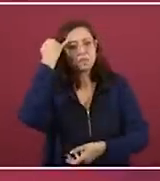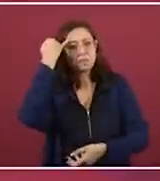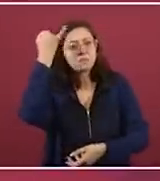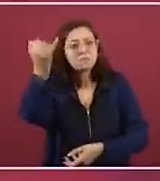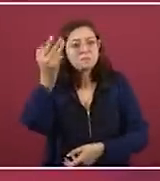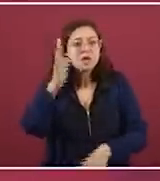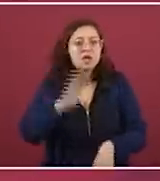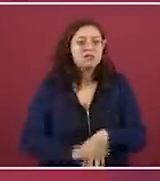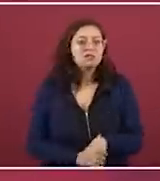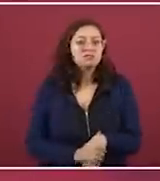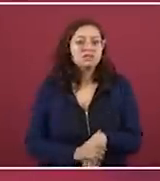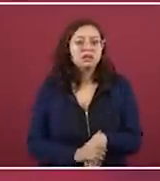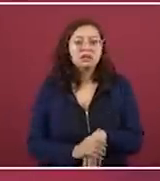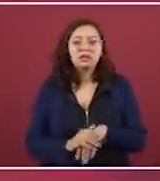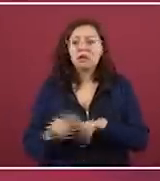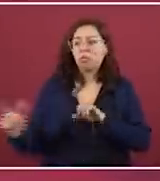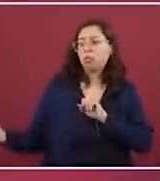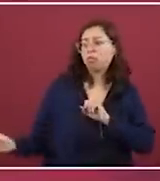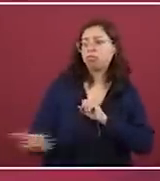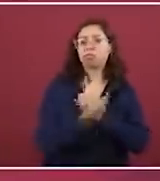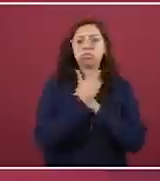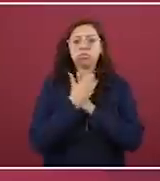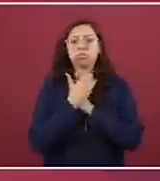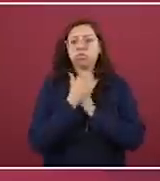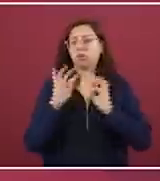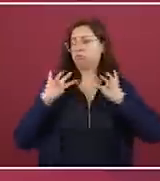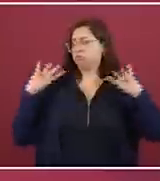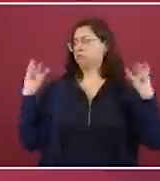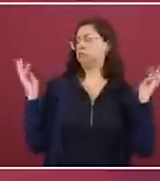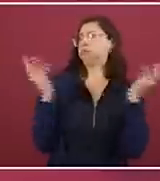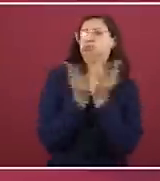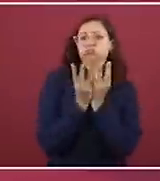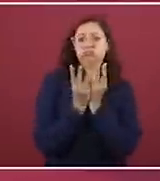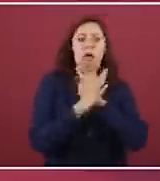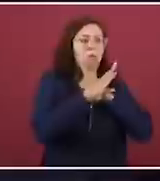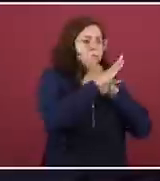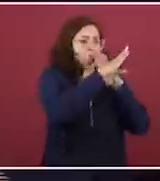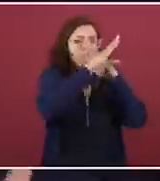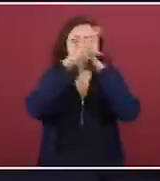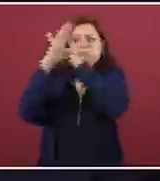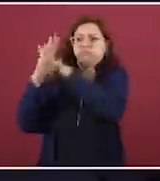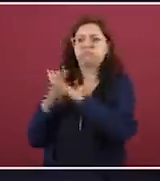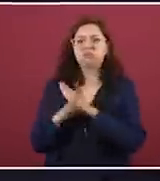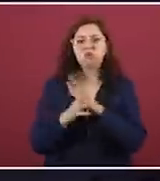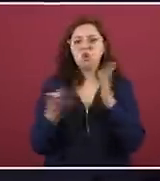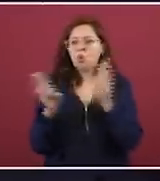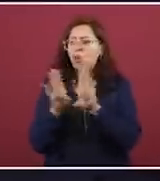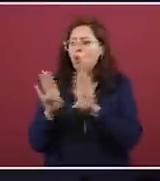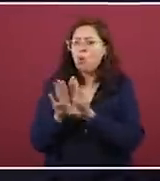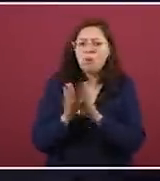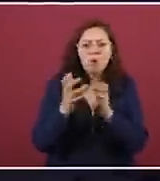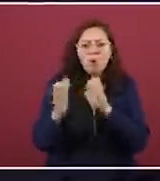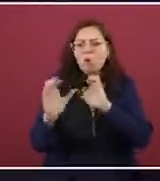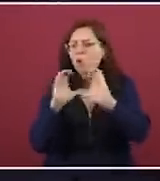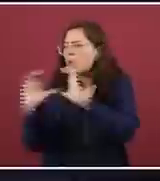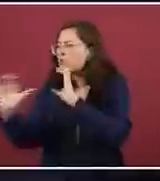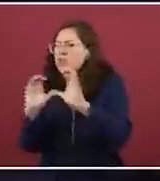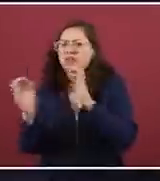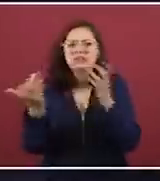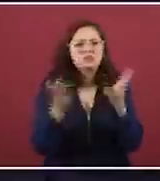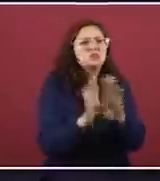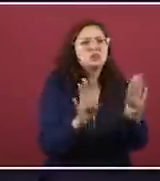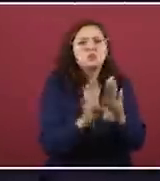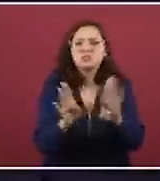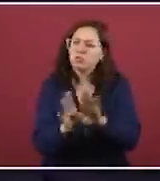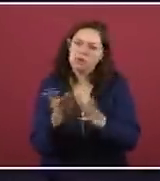no tengo esa comunicación, no podría yo saber realmente lo que está sucediendo en el país. Entonces recojo todos